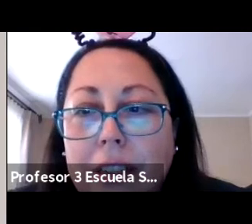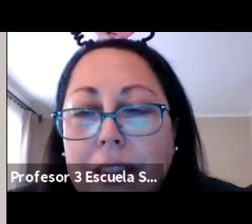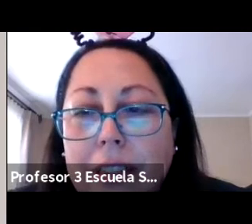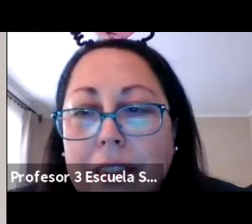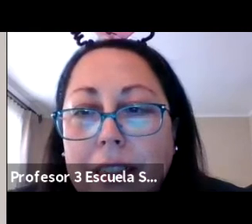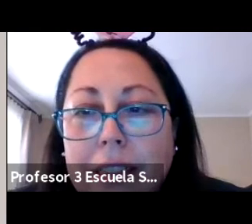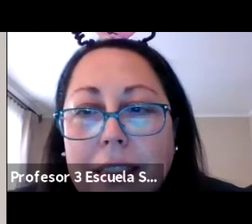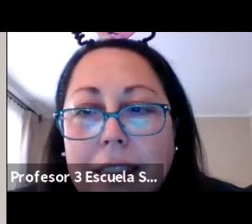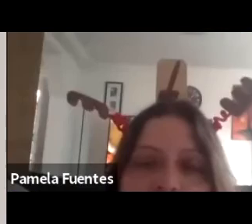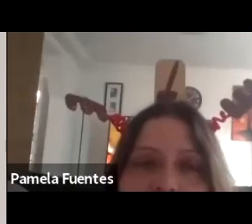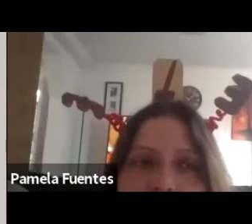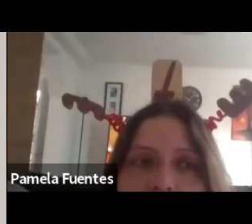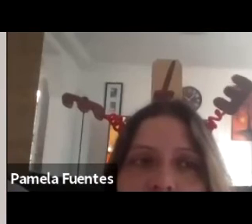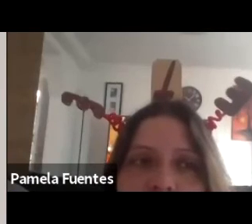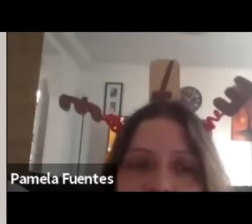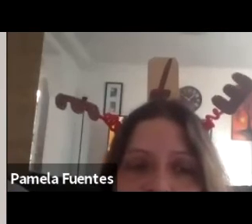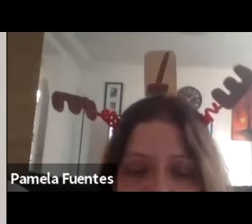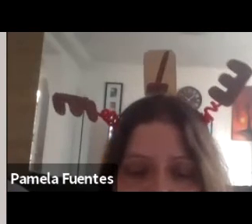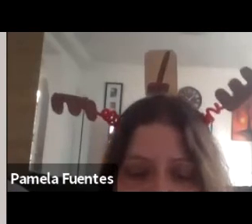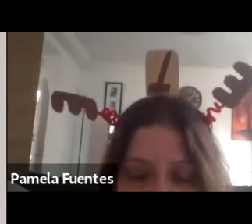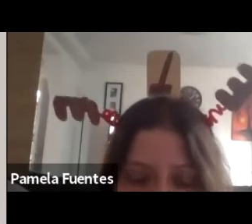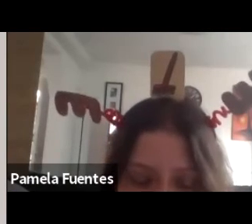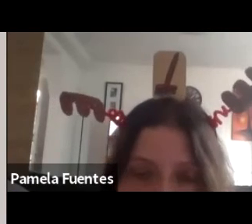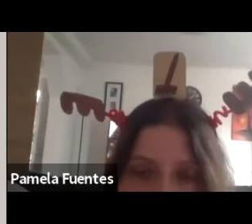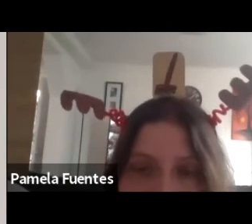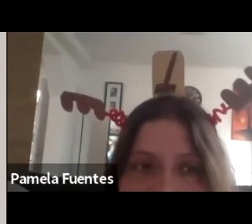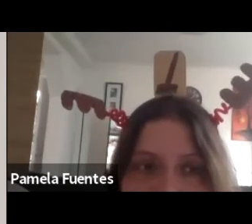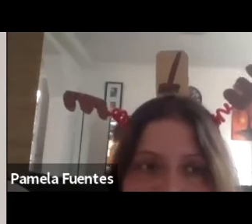Alonso! Yo lo vi.